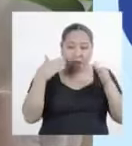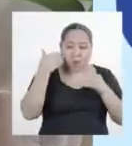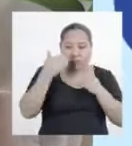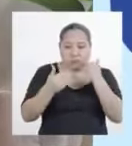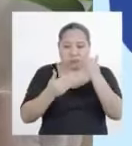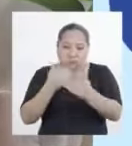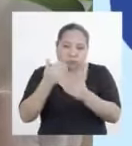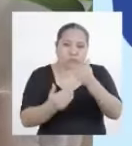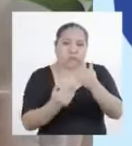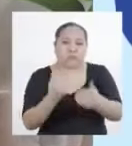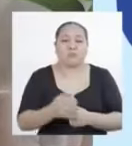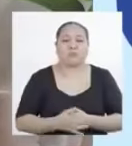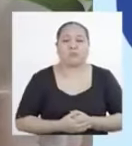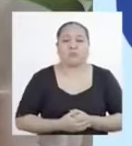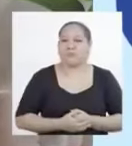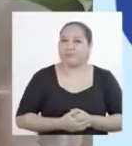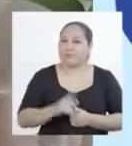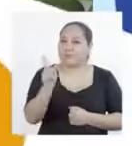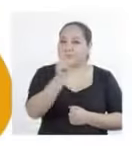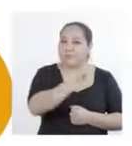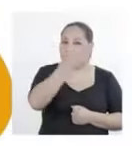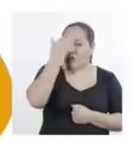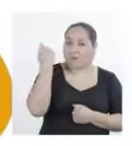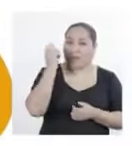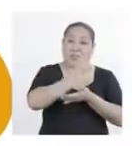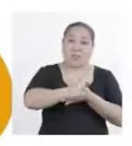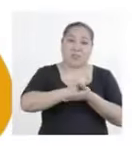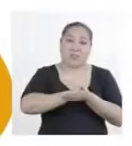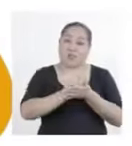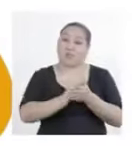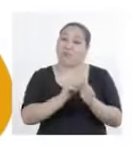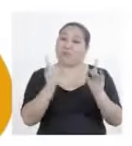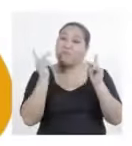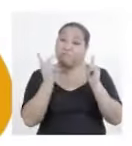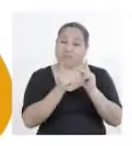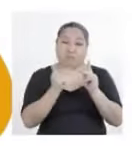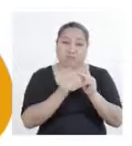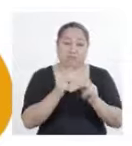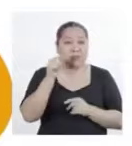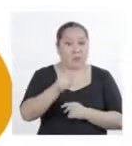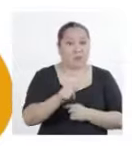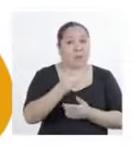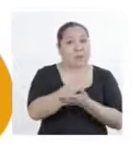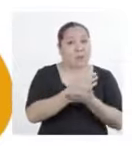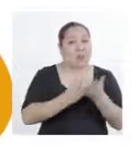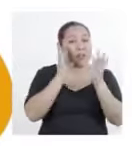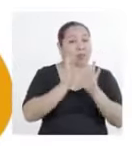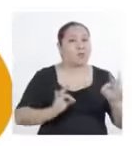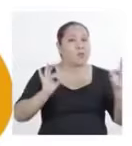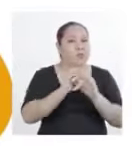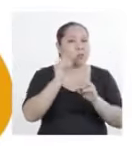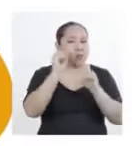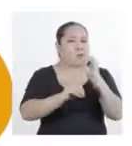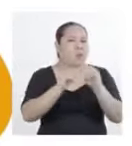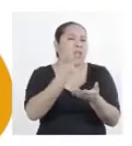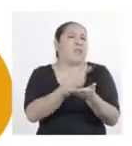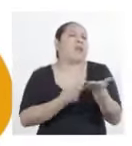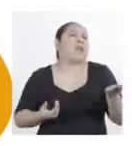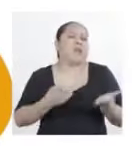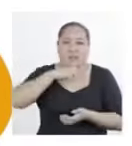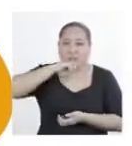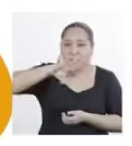sentido y secuencia a las ideas que se van expresando Y no olvidemos la ortografía Es un criterio importante porque